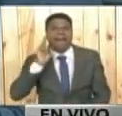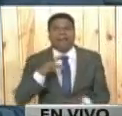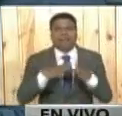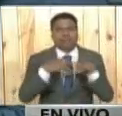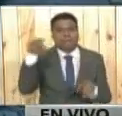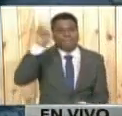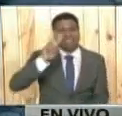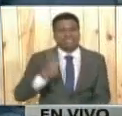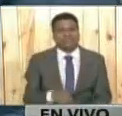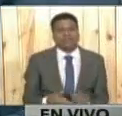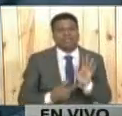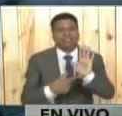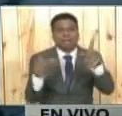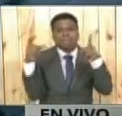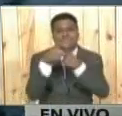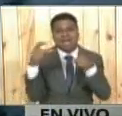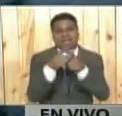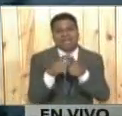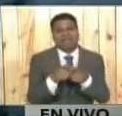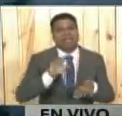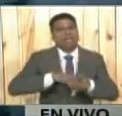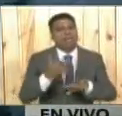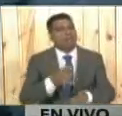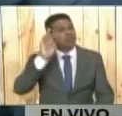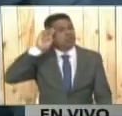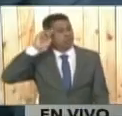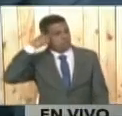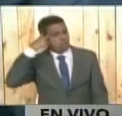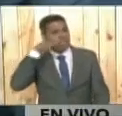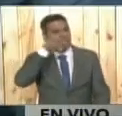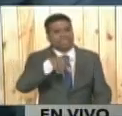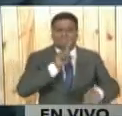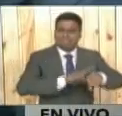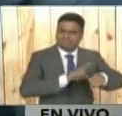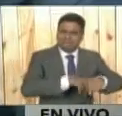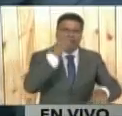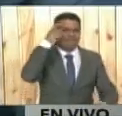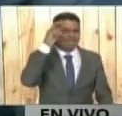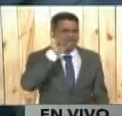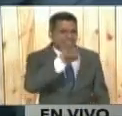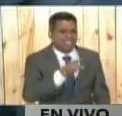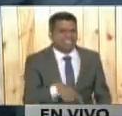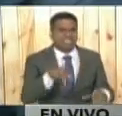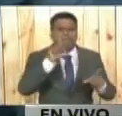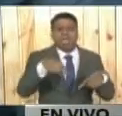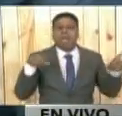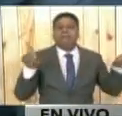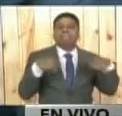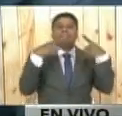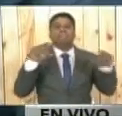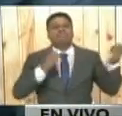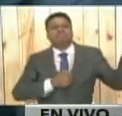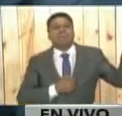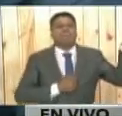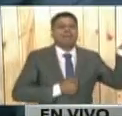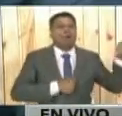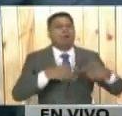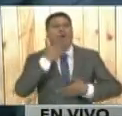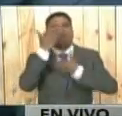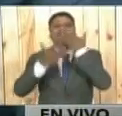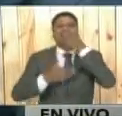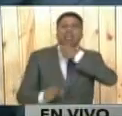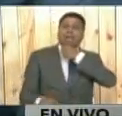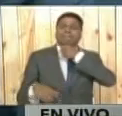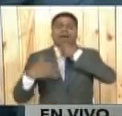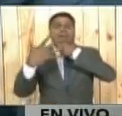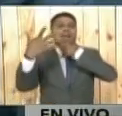quien adoptó ese término. Y por qué no recordar para esa misma fecha la orquesta de Johnny el Bravo, con su cantante Toñito López